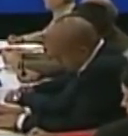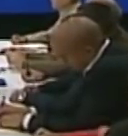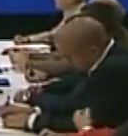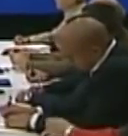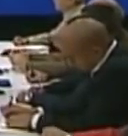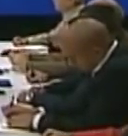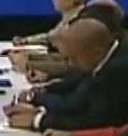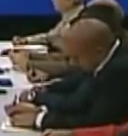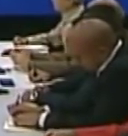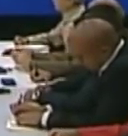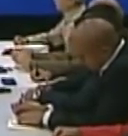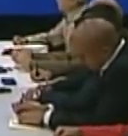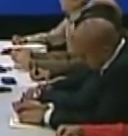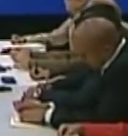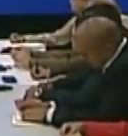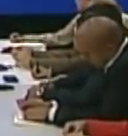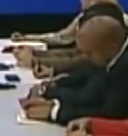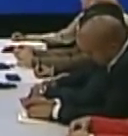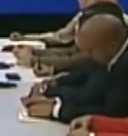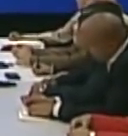Venezuela.